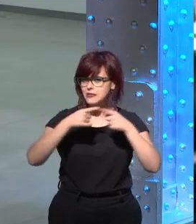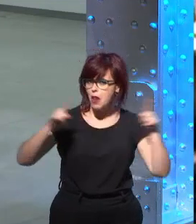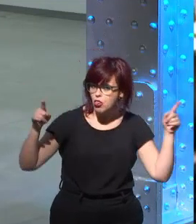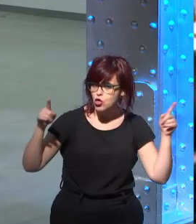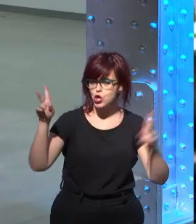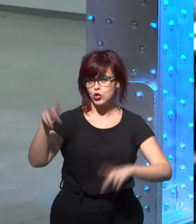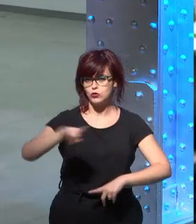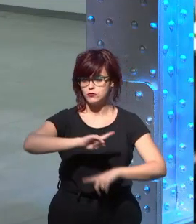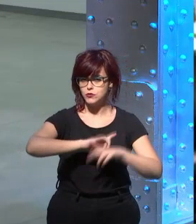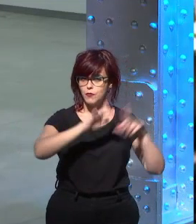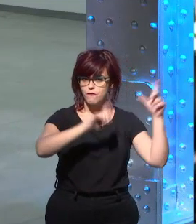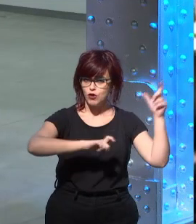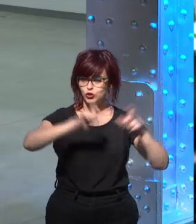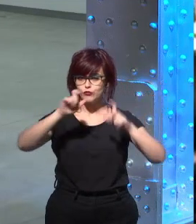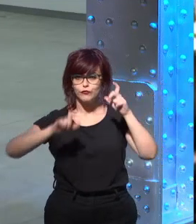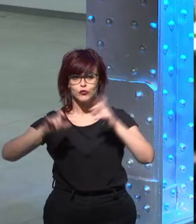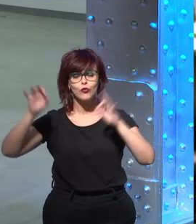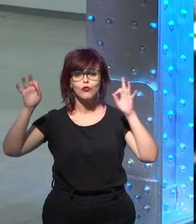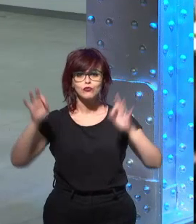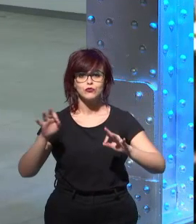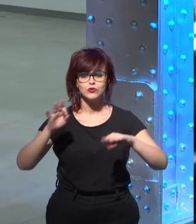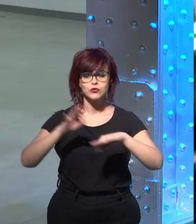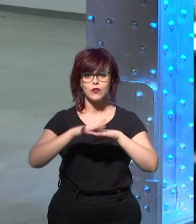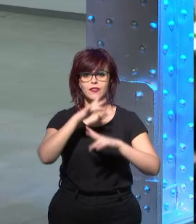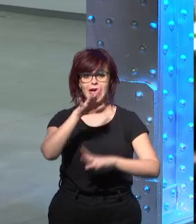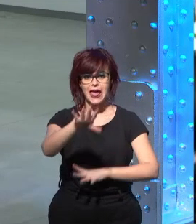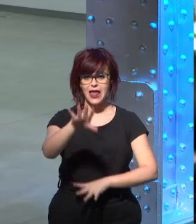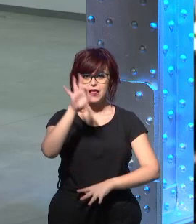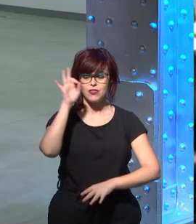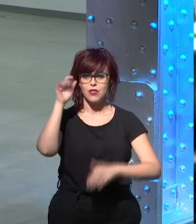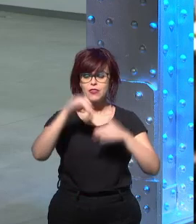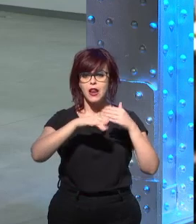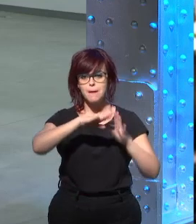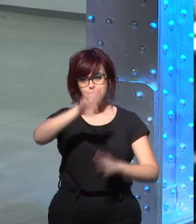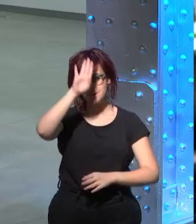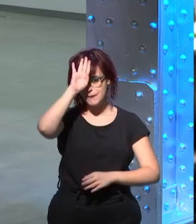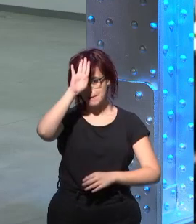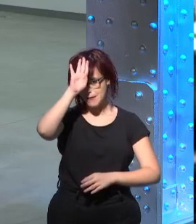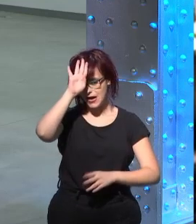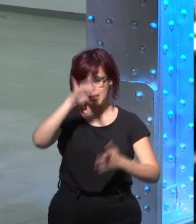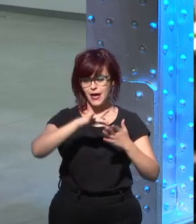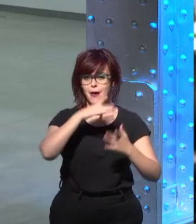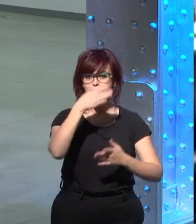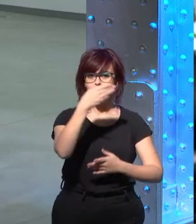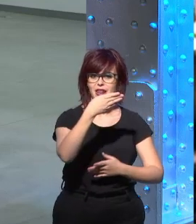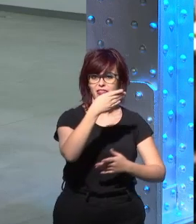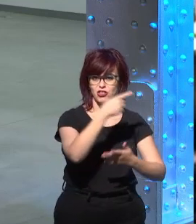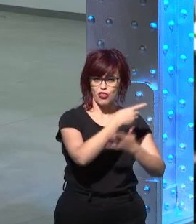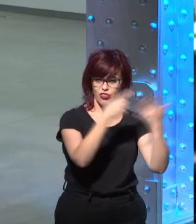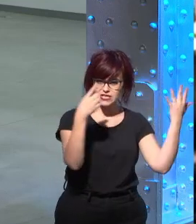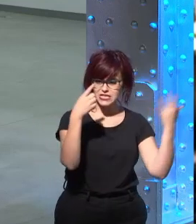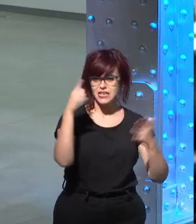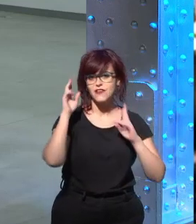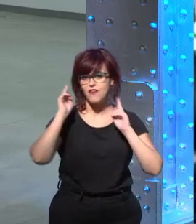ellas. Son los actos de elección del nuevo Papa, tanto Benedicto XVI como el